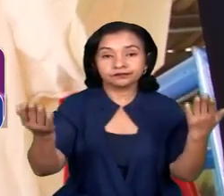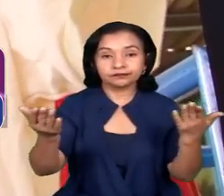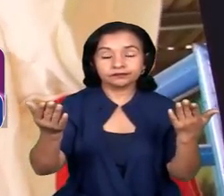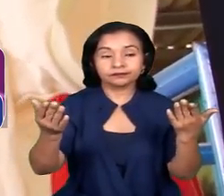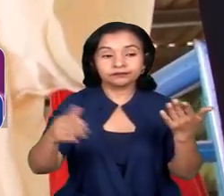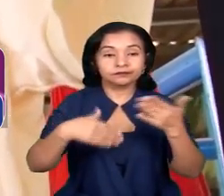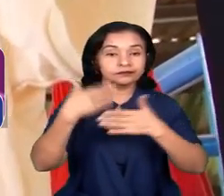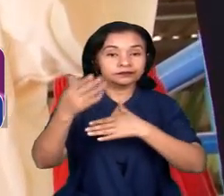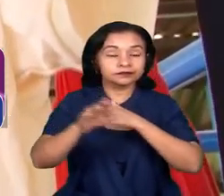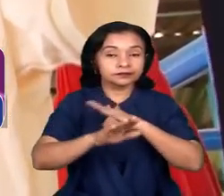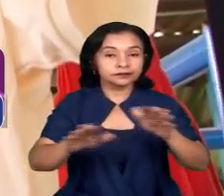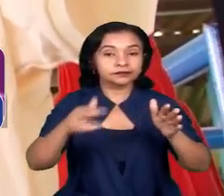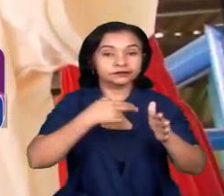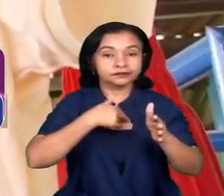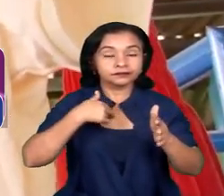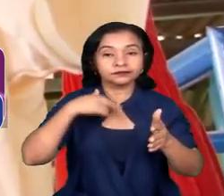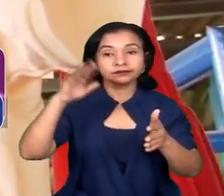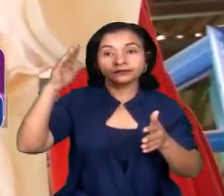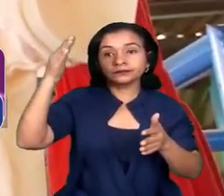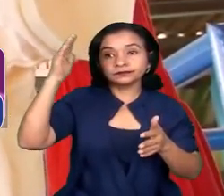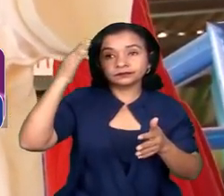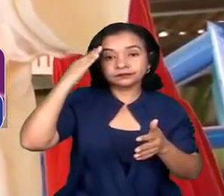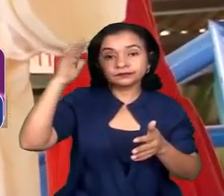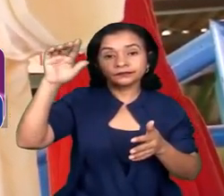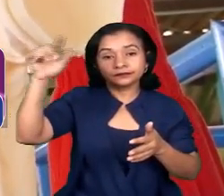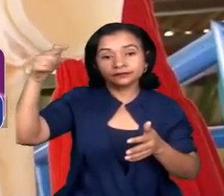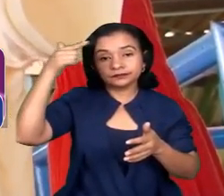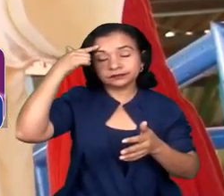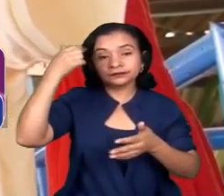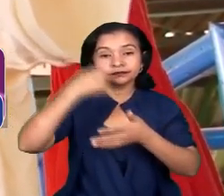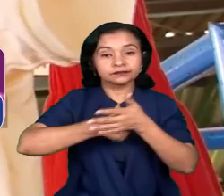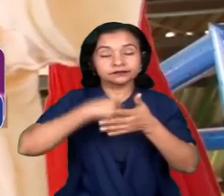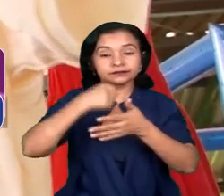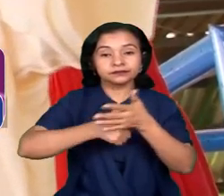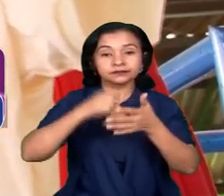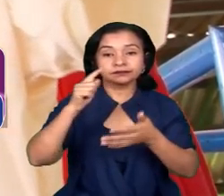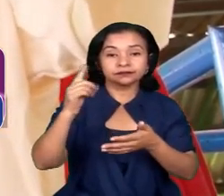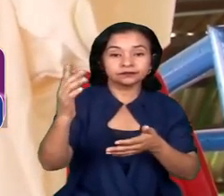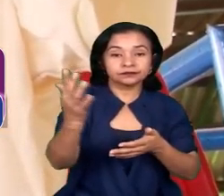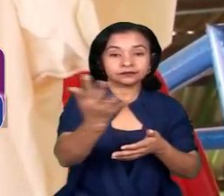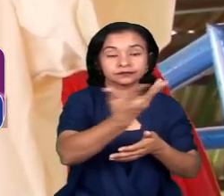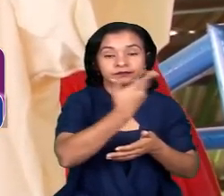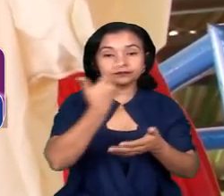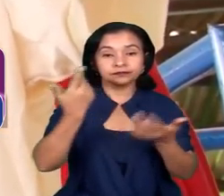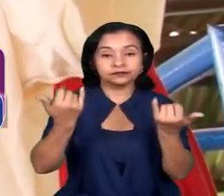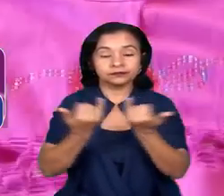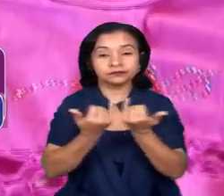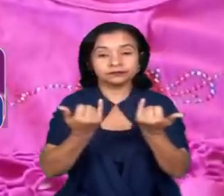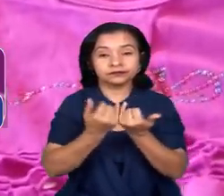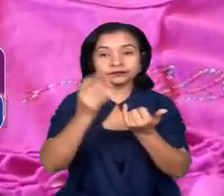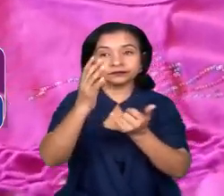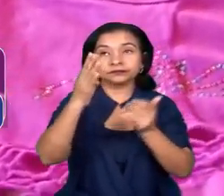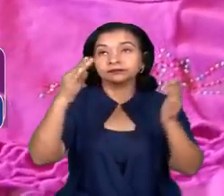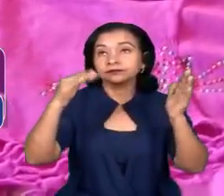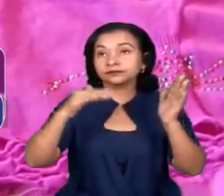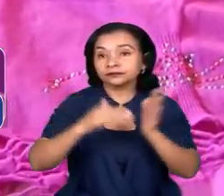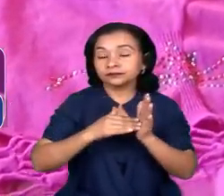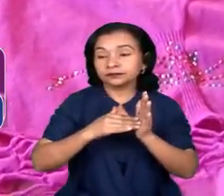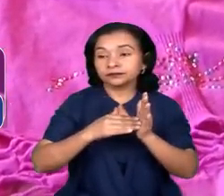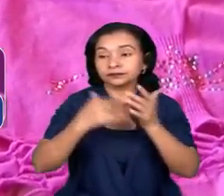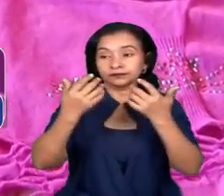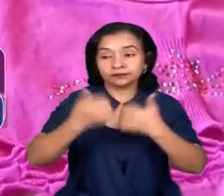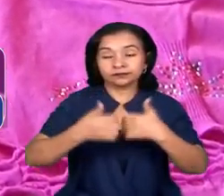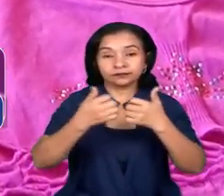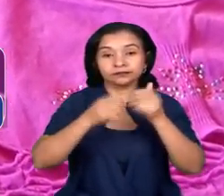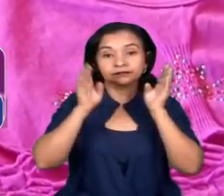final nosotros lo que sabemos es que el gobierno ha venido fortaleciendo todo ese andamiaje de las 4,000 y pico de empresas